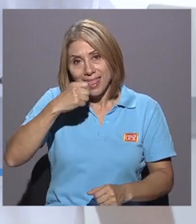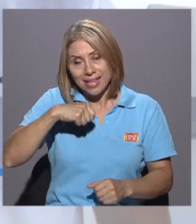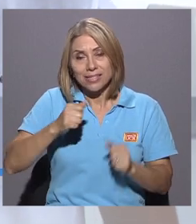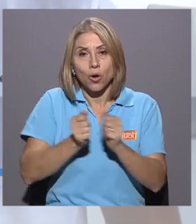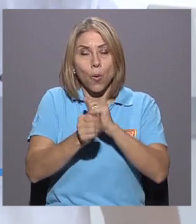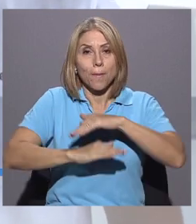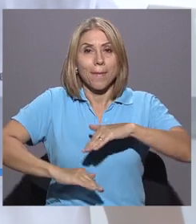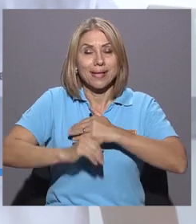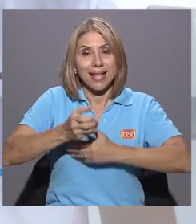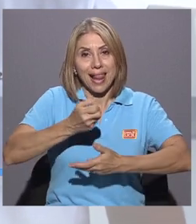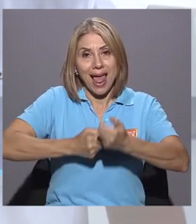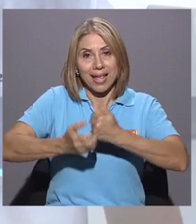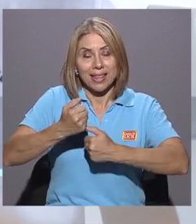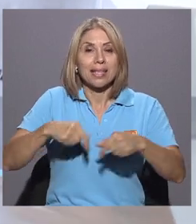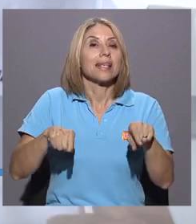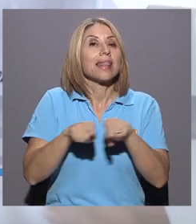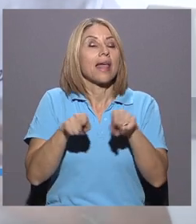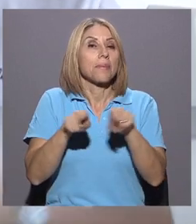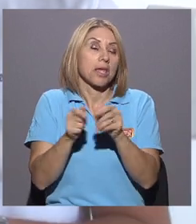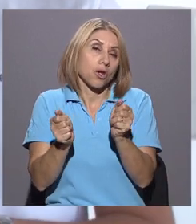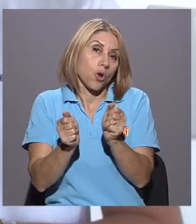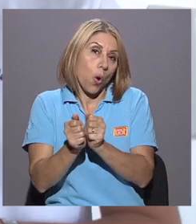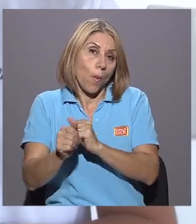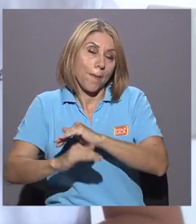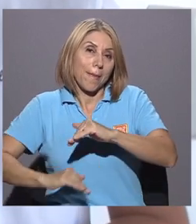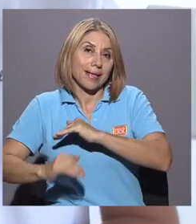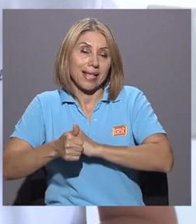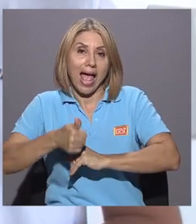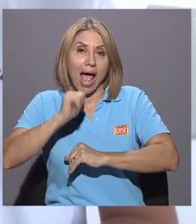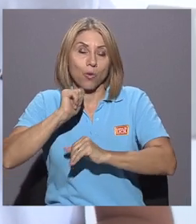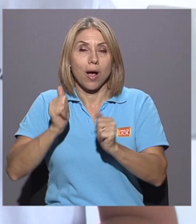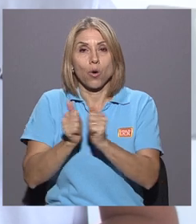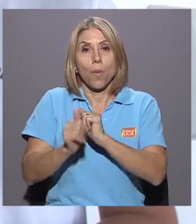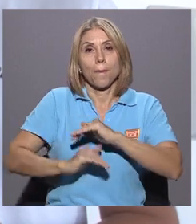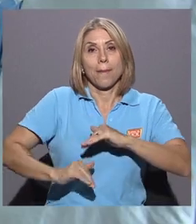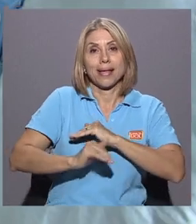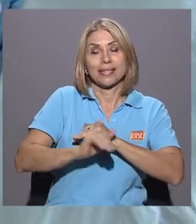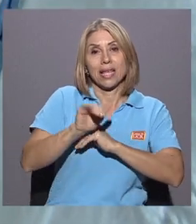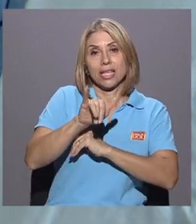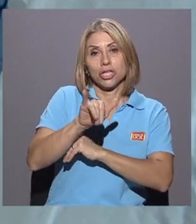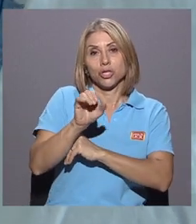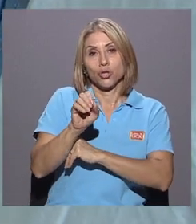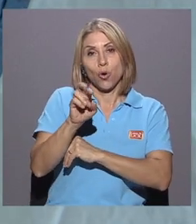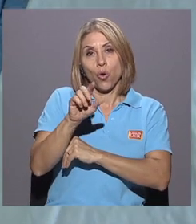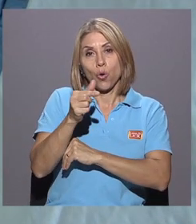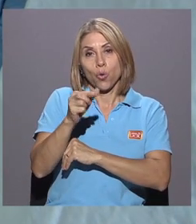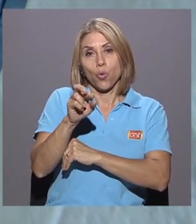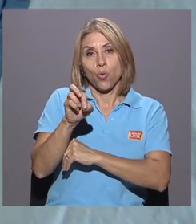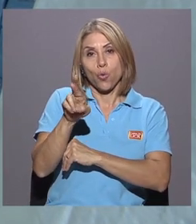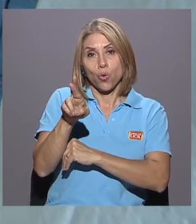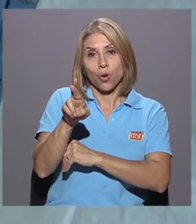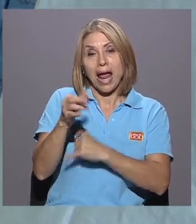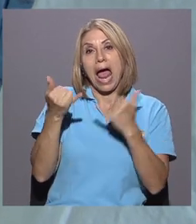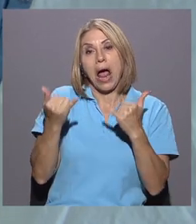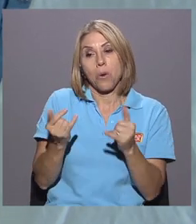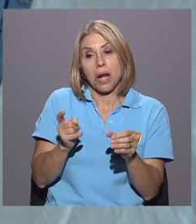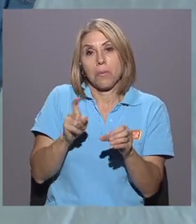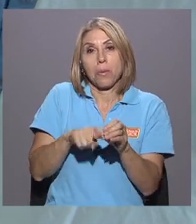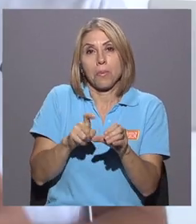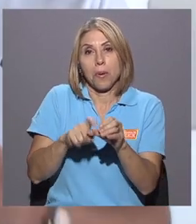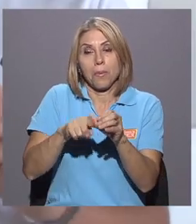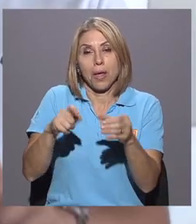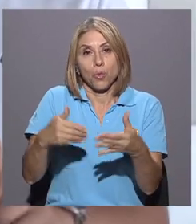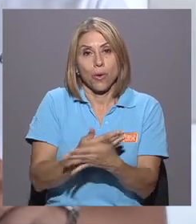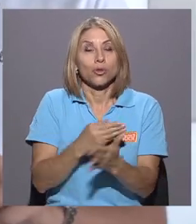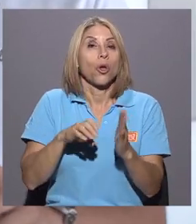digamos, por así decirlo. También tenemos base agua y base yogurt. Actualmente hemos ido incorporando nuevos productos, como por ejemplo